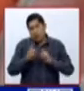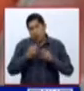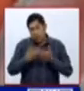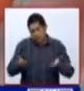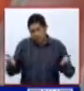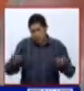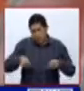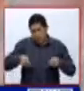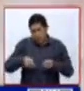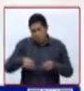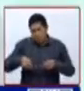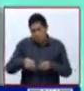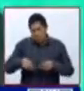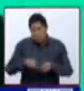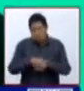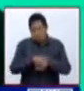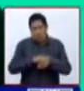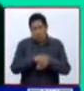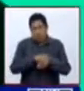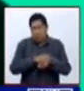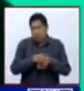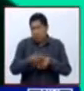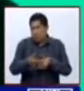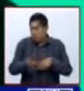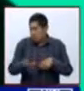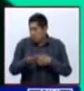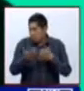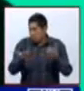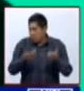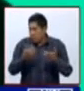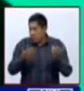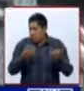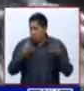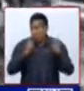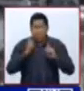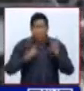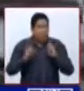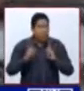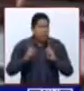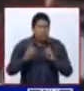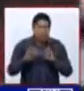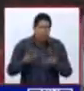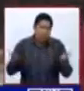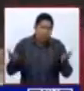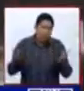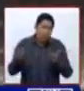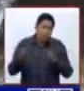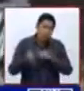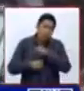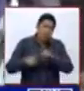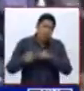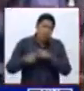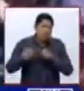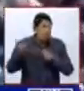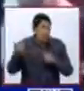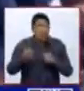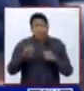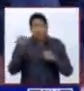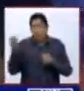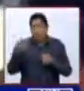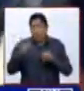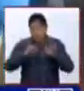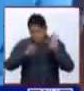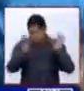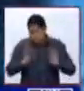utensilio, por ejemplo un jaboncillo, o utilizamos por ejemplo algún tipo de elementos que tienen contacto con nosotros,